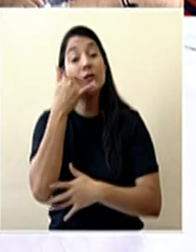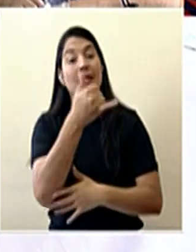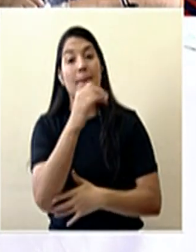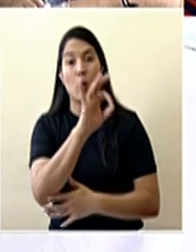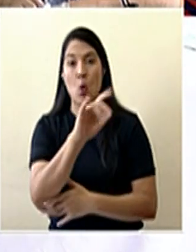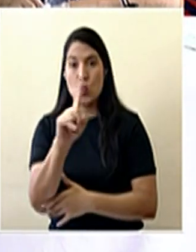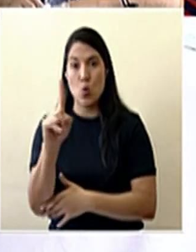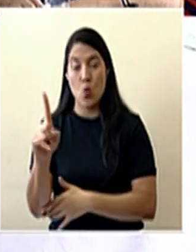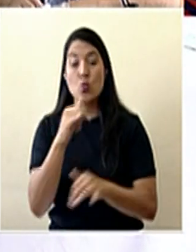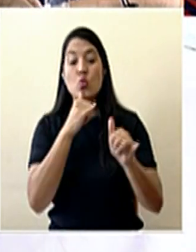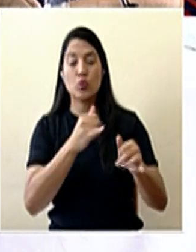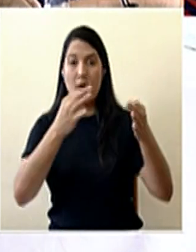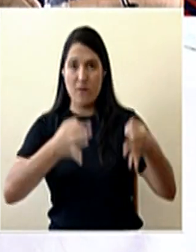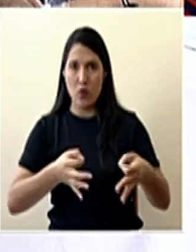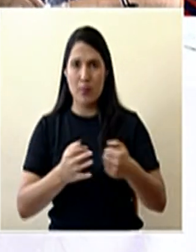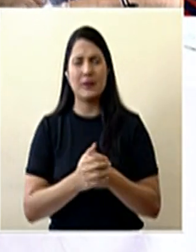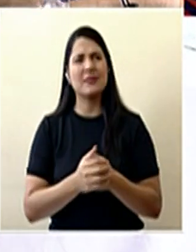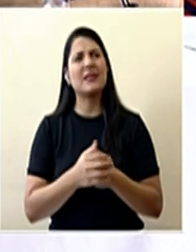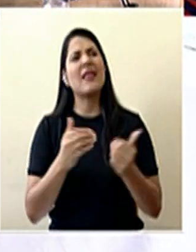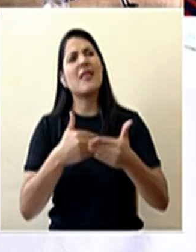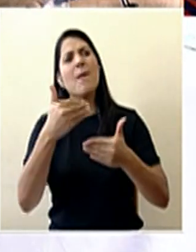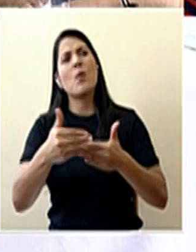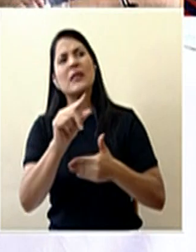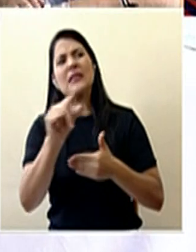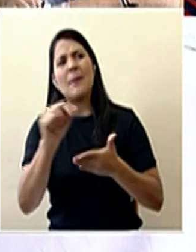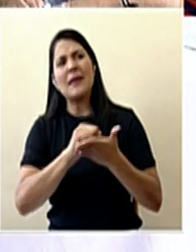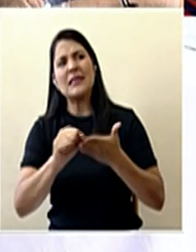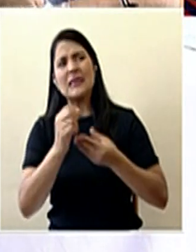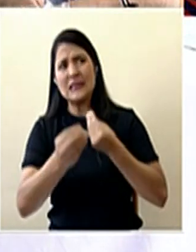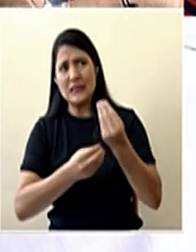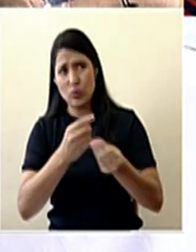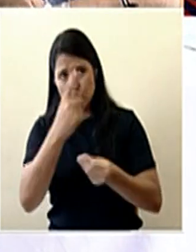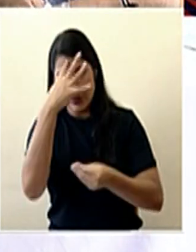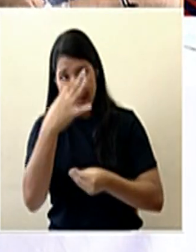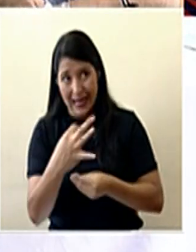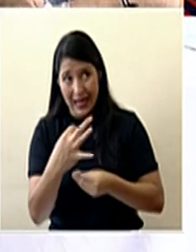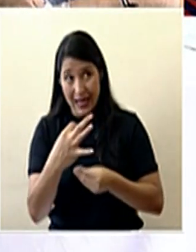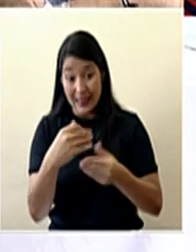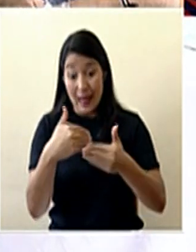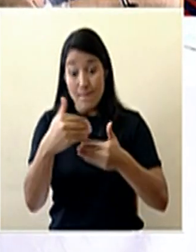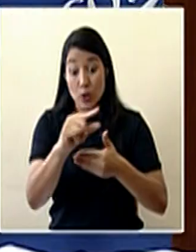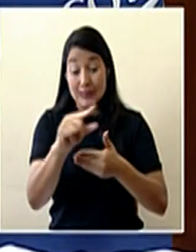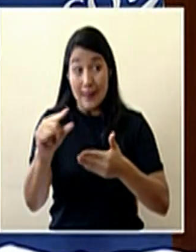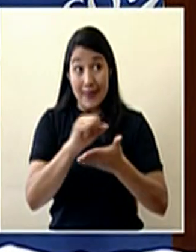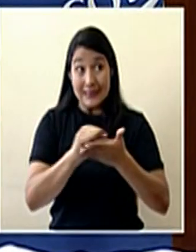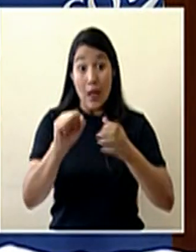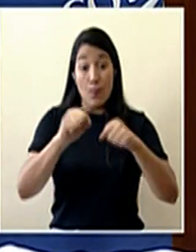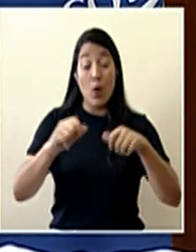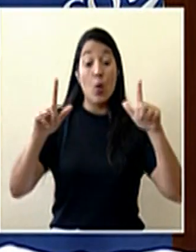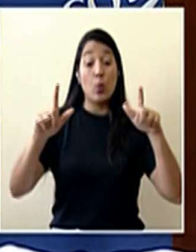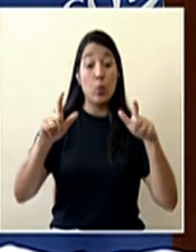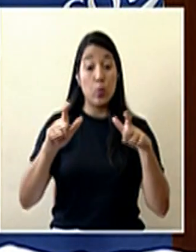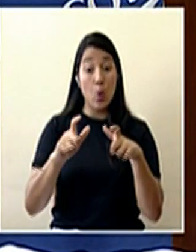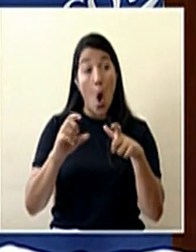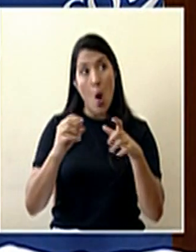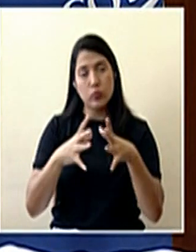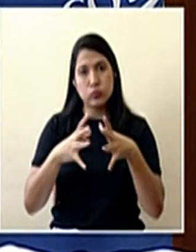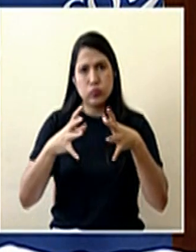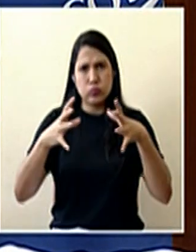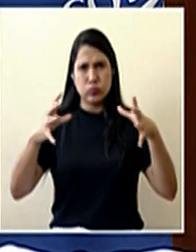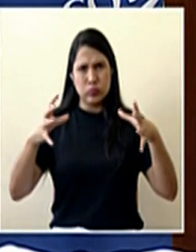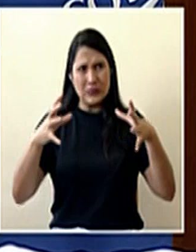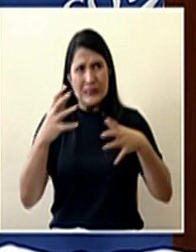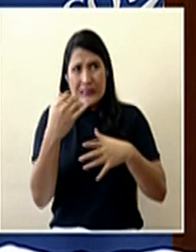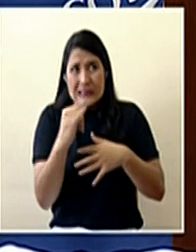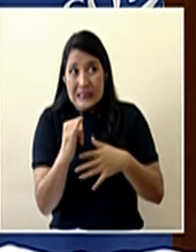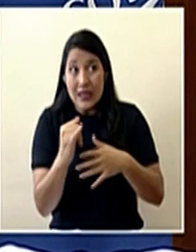sobre su perspectiva después de Semana Santa. ¿Cree que la curva de casos puede ir en descenso? Si los casos vuelven a elevarse, ¿analizan elevar las medidas